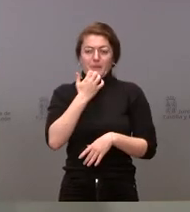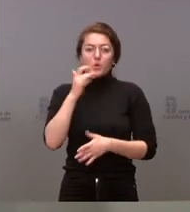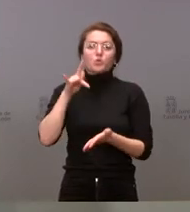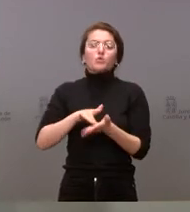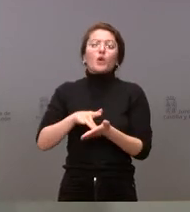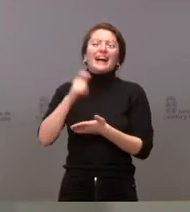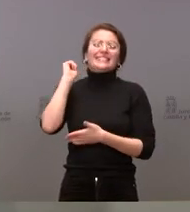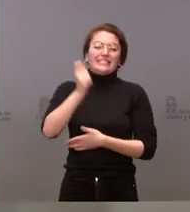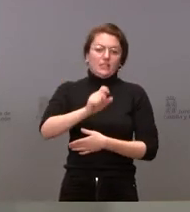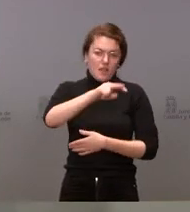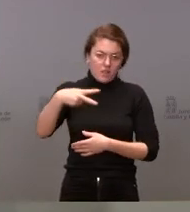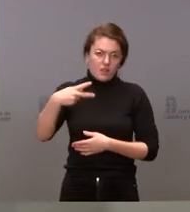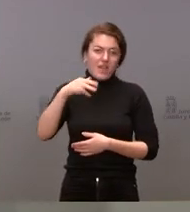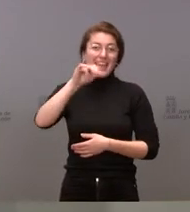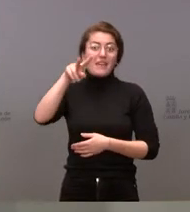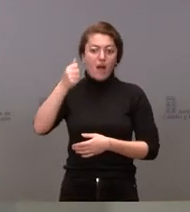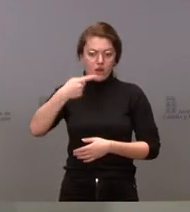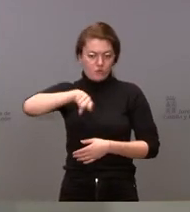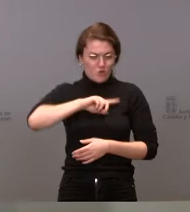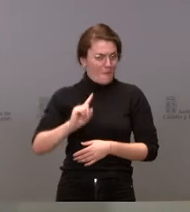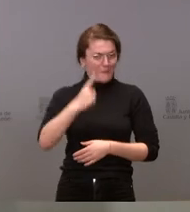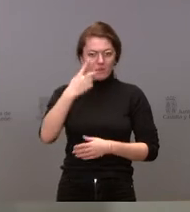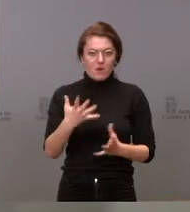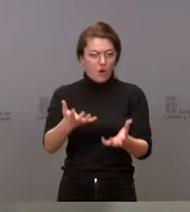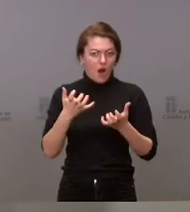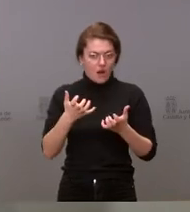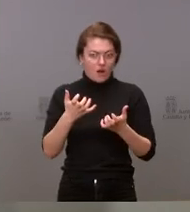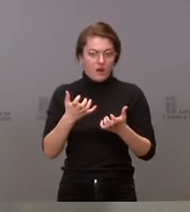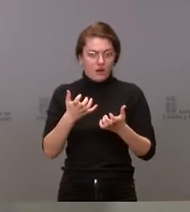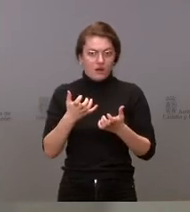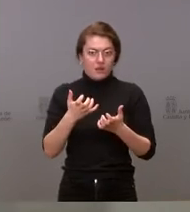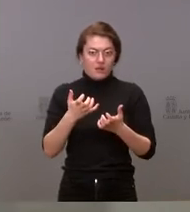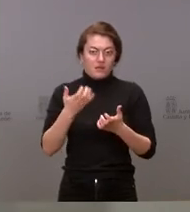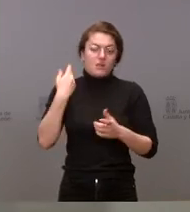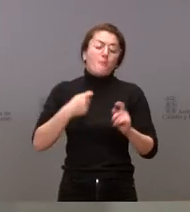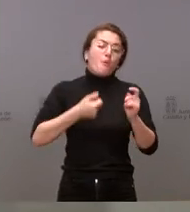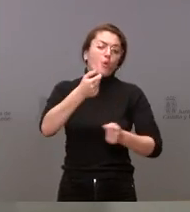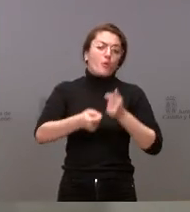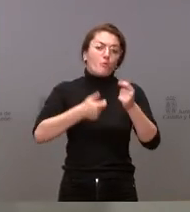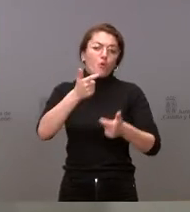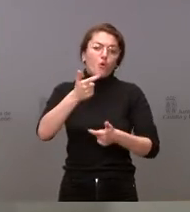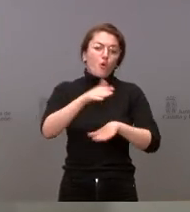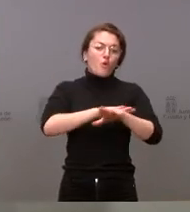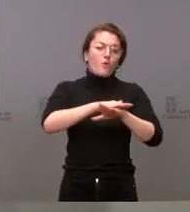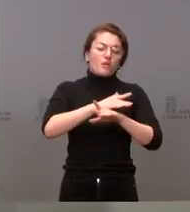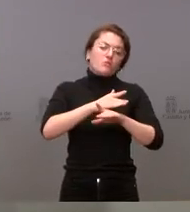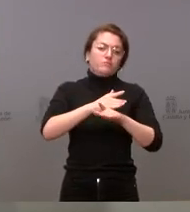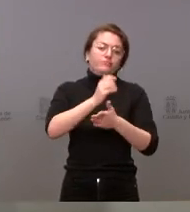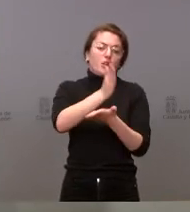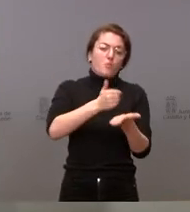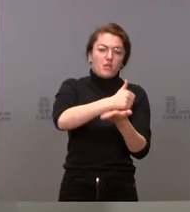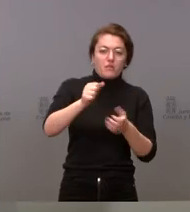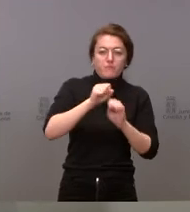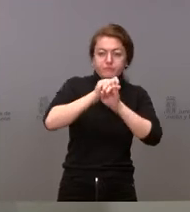primera que ganó esa sentencia con el tiempo pues el gobierno ha decidido extenderlo al conjunto de comunidades autónomas y por tanto lo que estamos